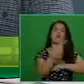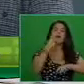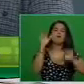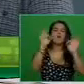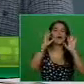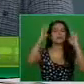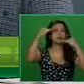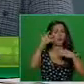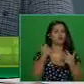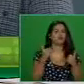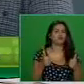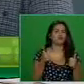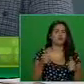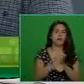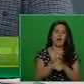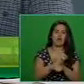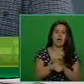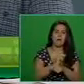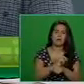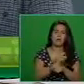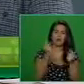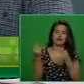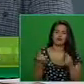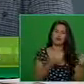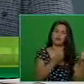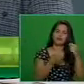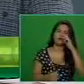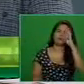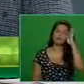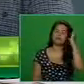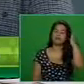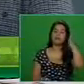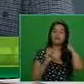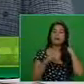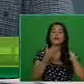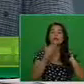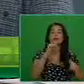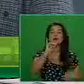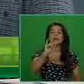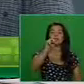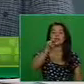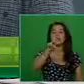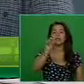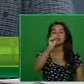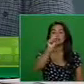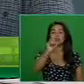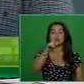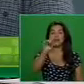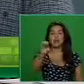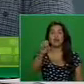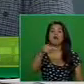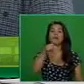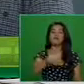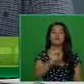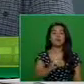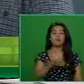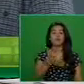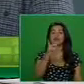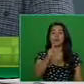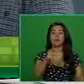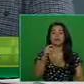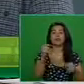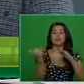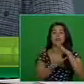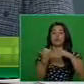mucho más rápido, expedito, eficiente. Tenemos el INSAI, que es el Instituto de Salud Agrícola Integral,